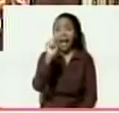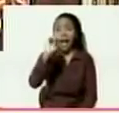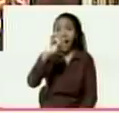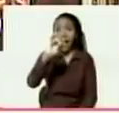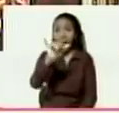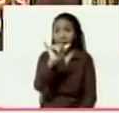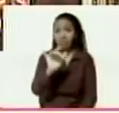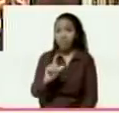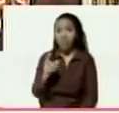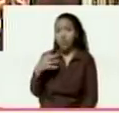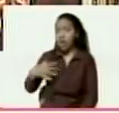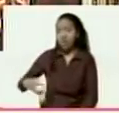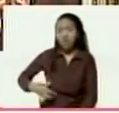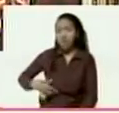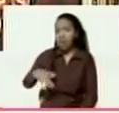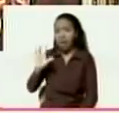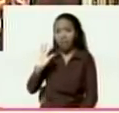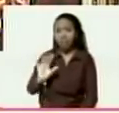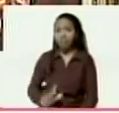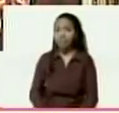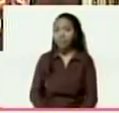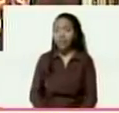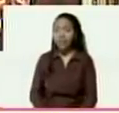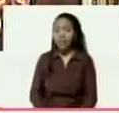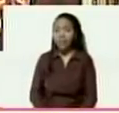Una novela.